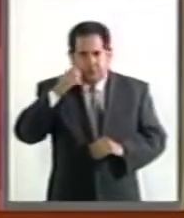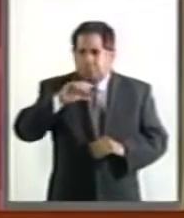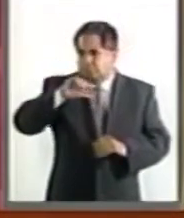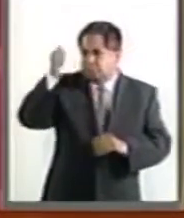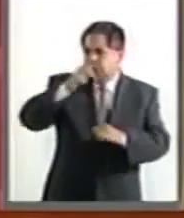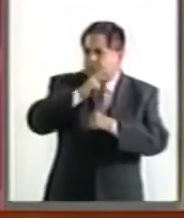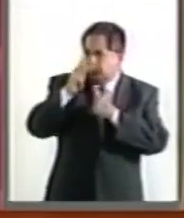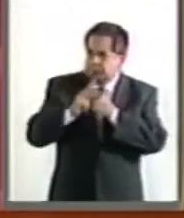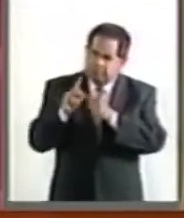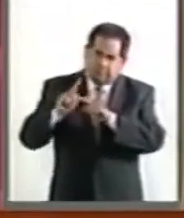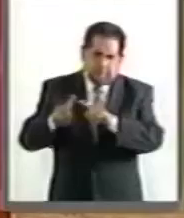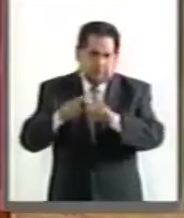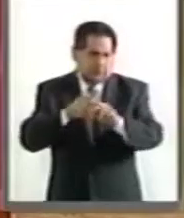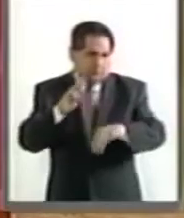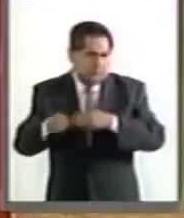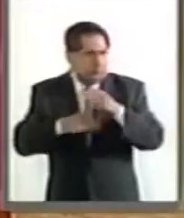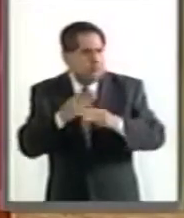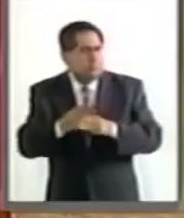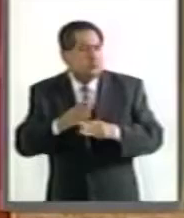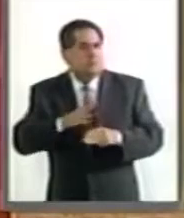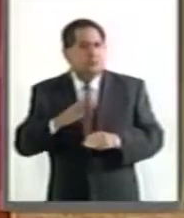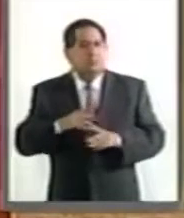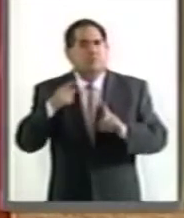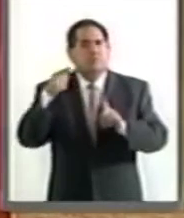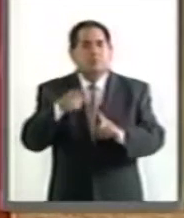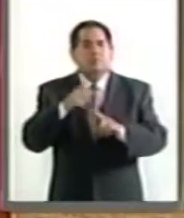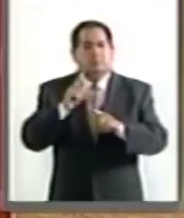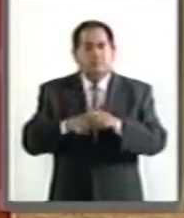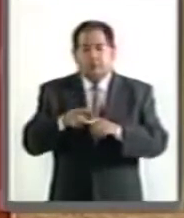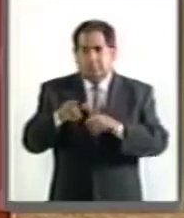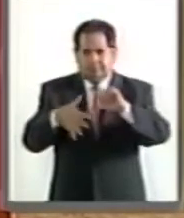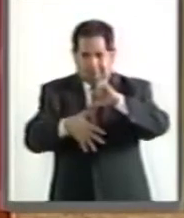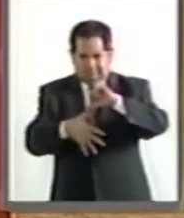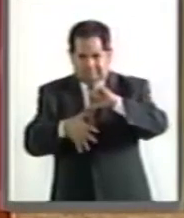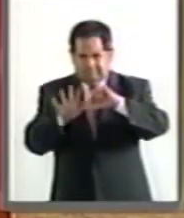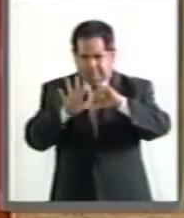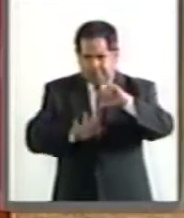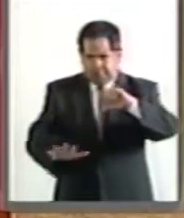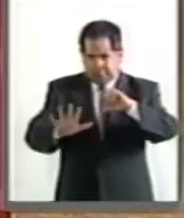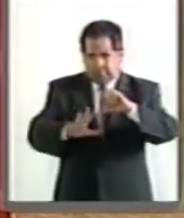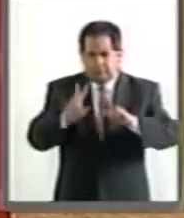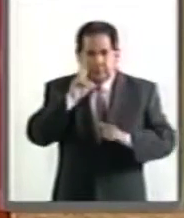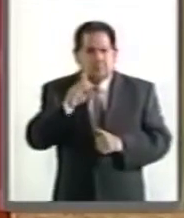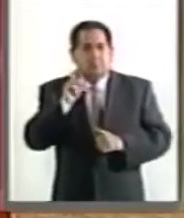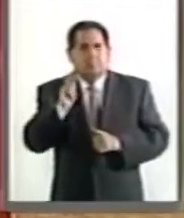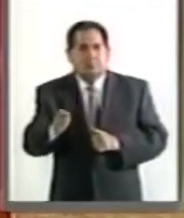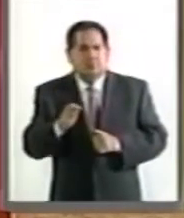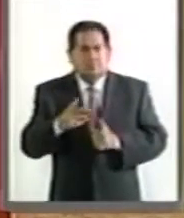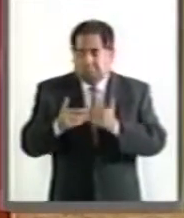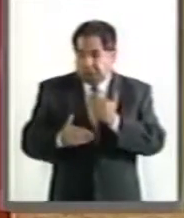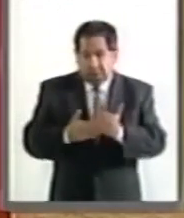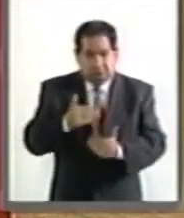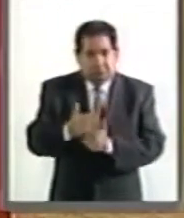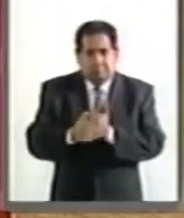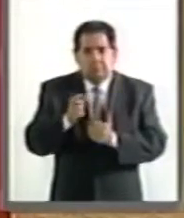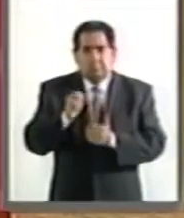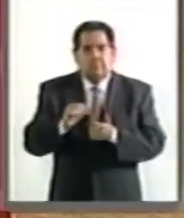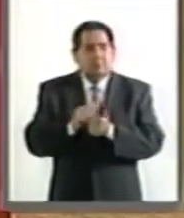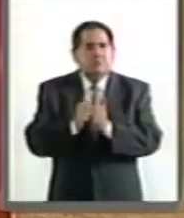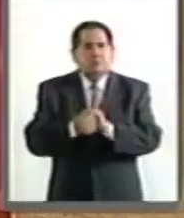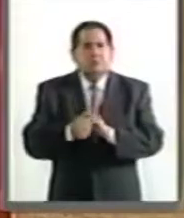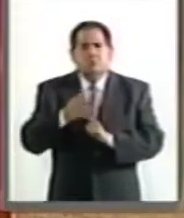tienen otros países del mundo, particularmente la región latinoamericana, encontraremos que este es un proceso que no se